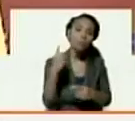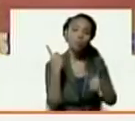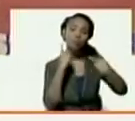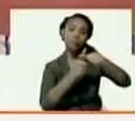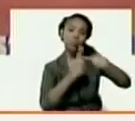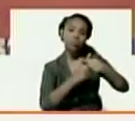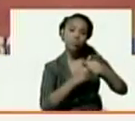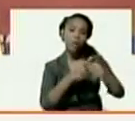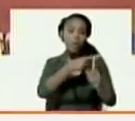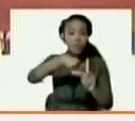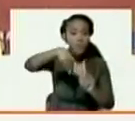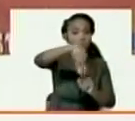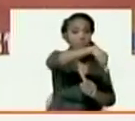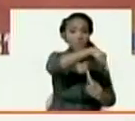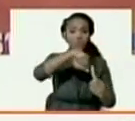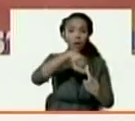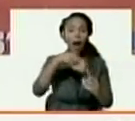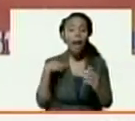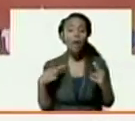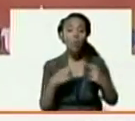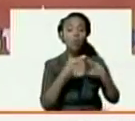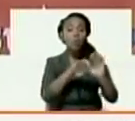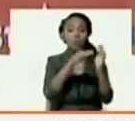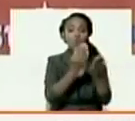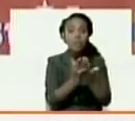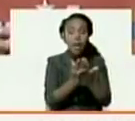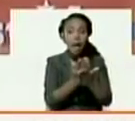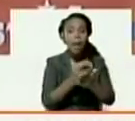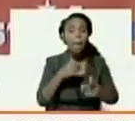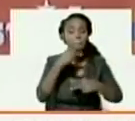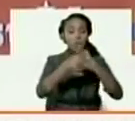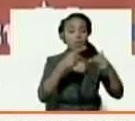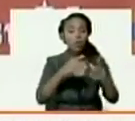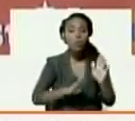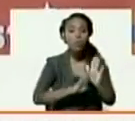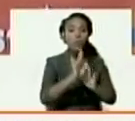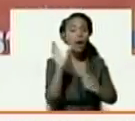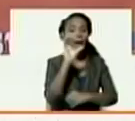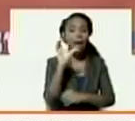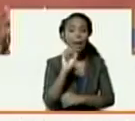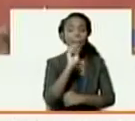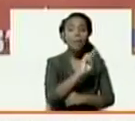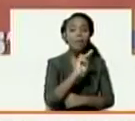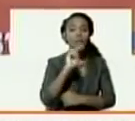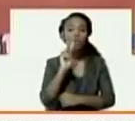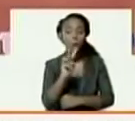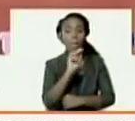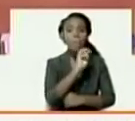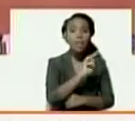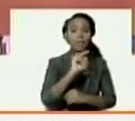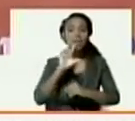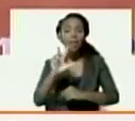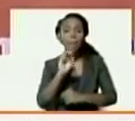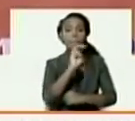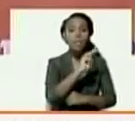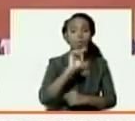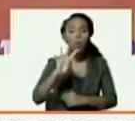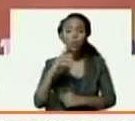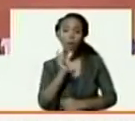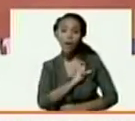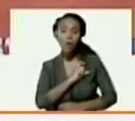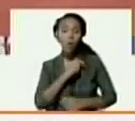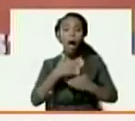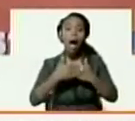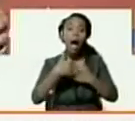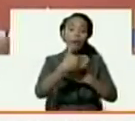en torno también al Encuentro Mundial de Movimientos Políticos que se desarrollará en Caracas 22, 23 y 24 de enero, si nos pudiera adelantar las